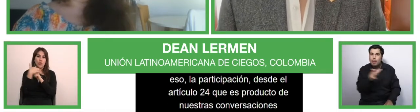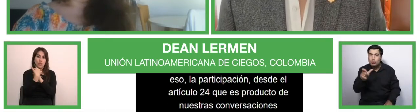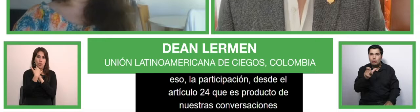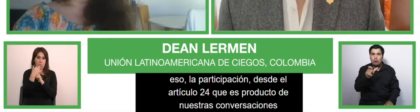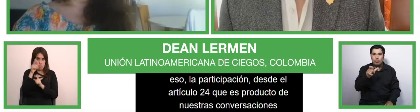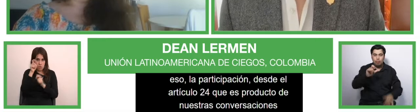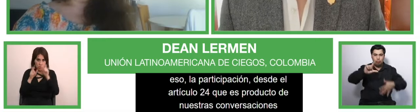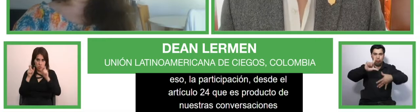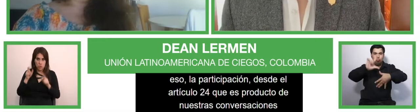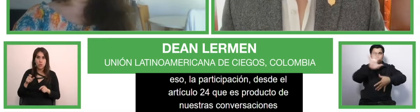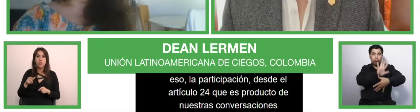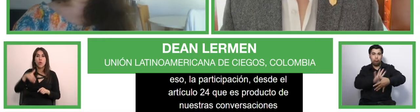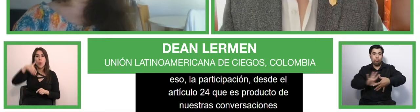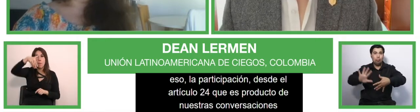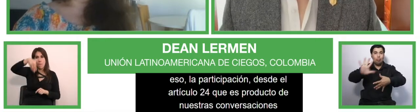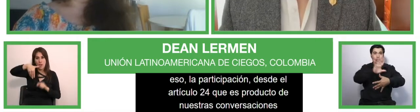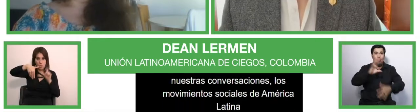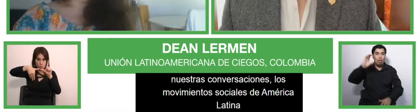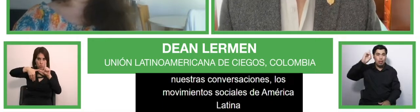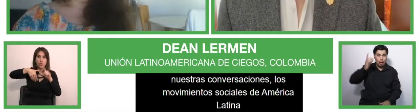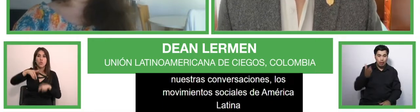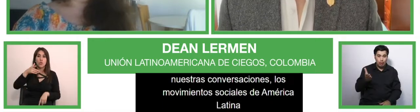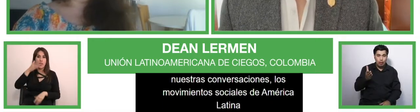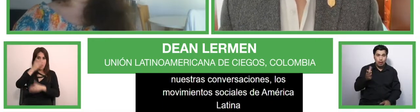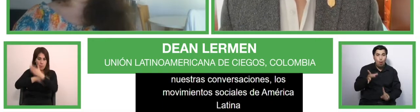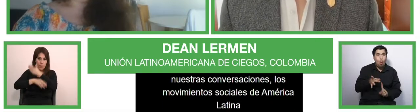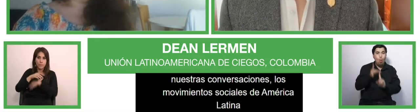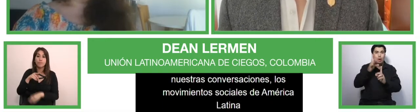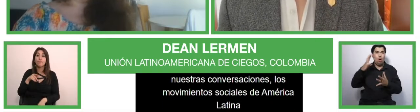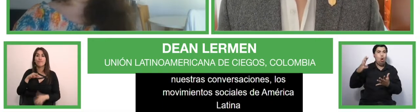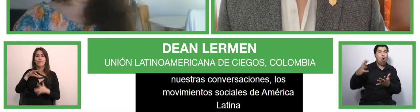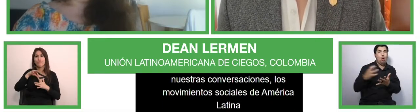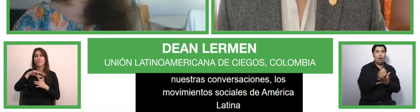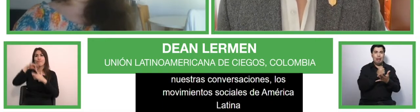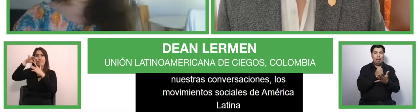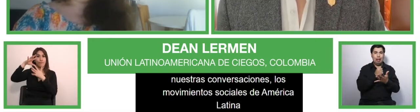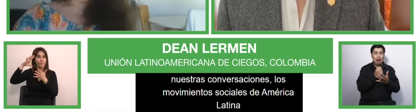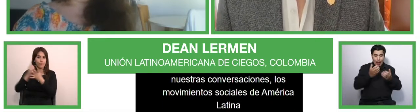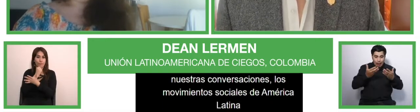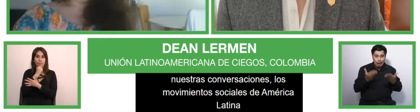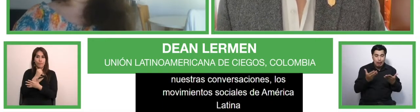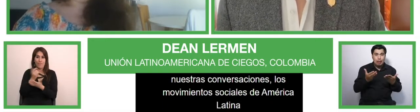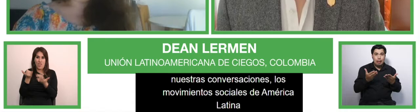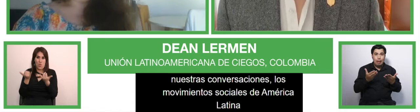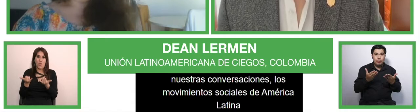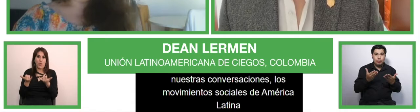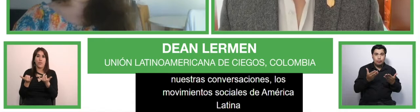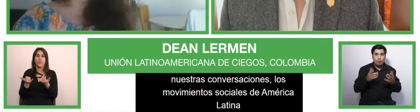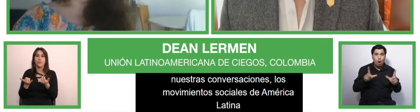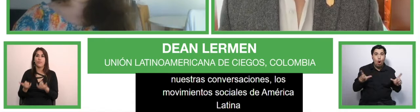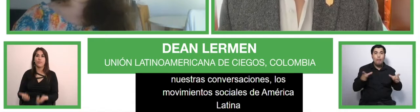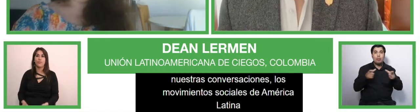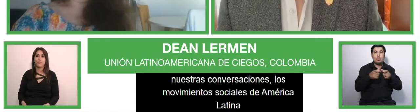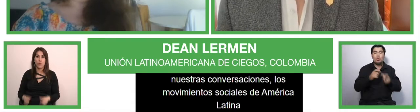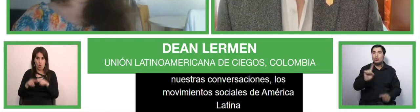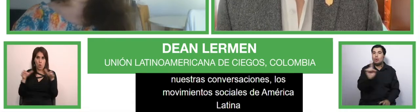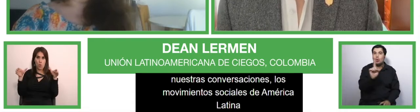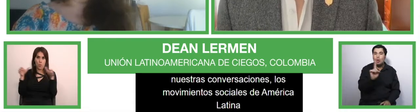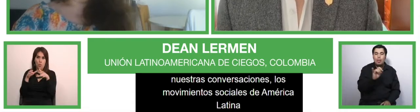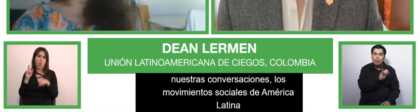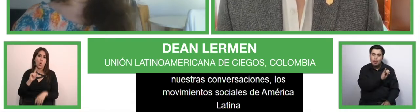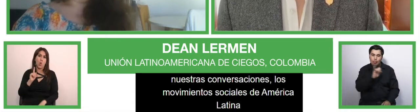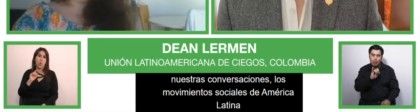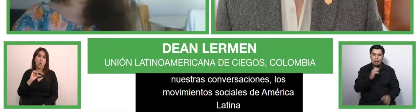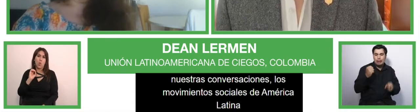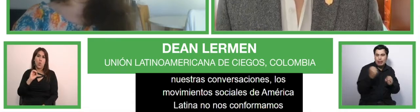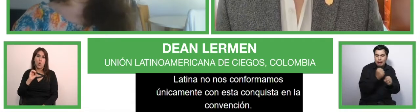discapacidad no nos conformamos únicamente con esta conquista en la convención. Después fuimos a trabajar para la ratificación de la